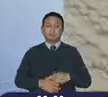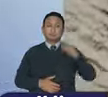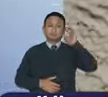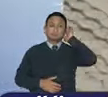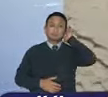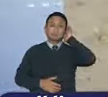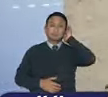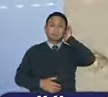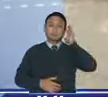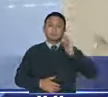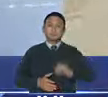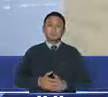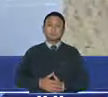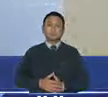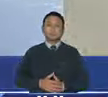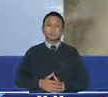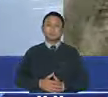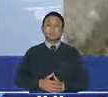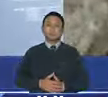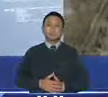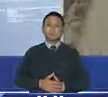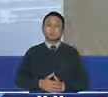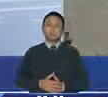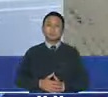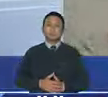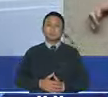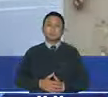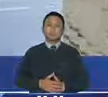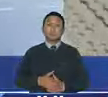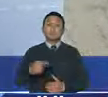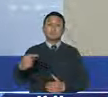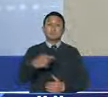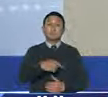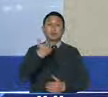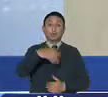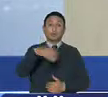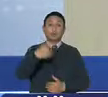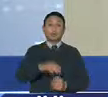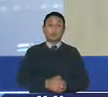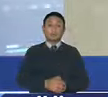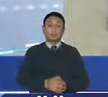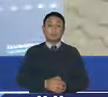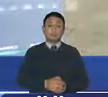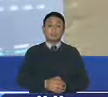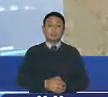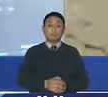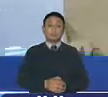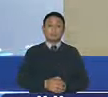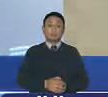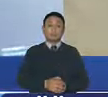ábrese, ábrese. ¡Ábrese! ¿Era su vida o la del delincuente?